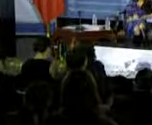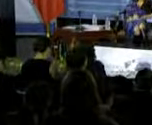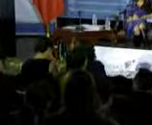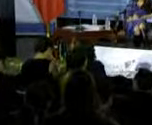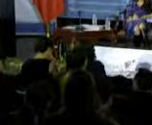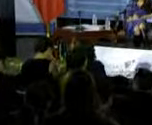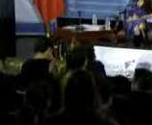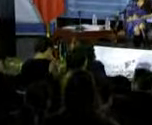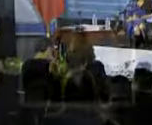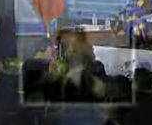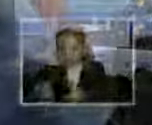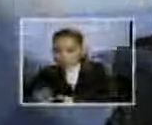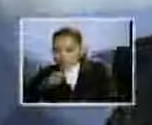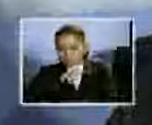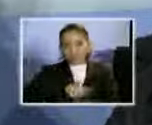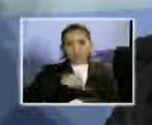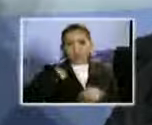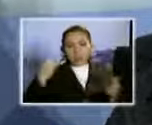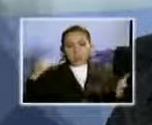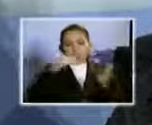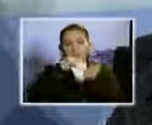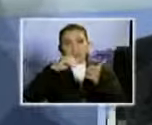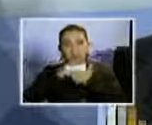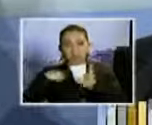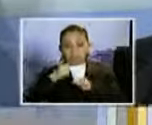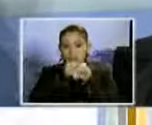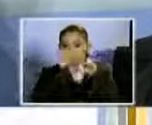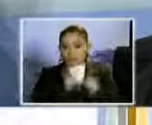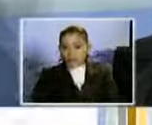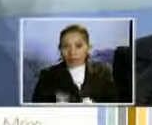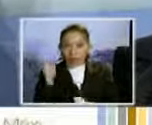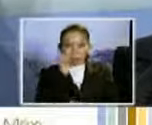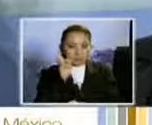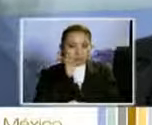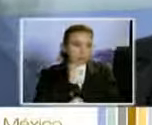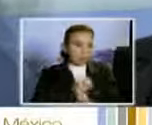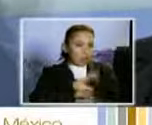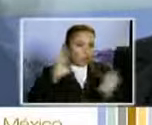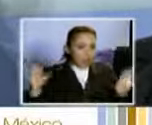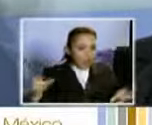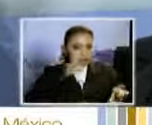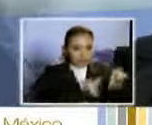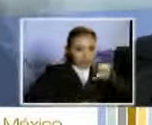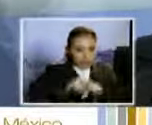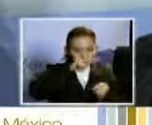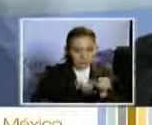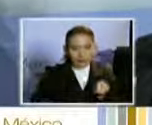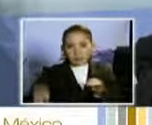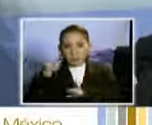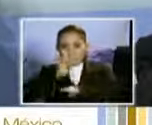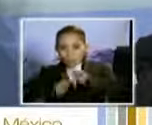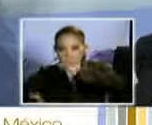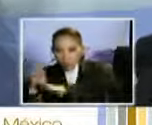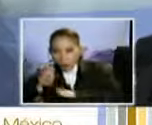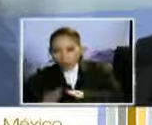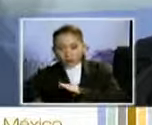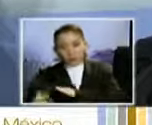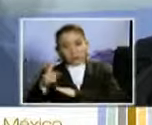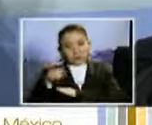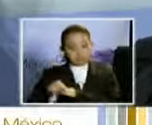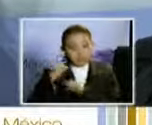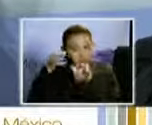armamentos, completamente proscritas y con sistemas de verificación, por supuesto las químicas, las biológicas, aunque no